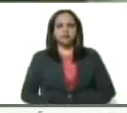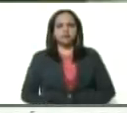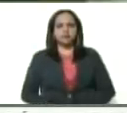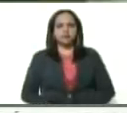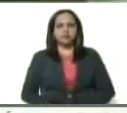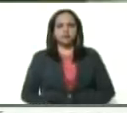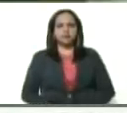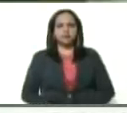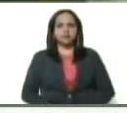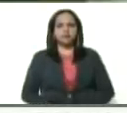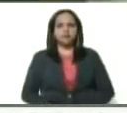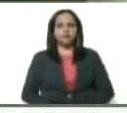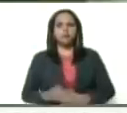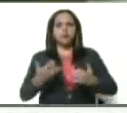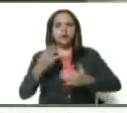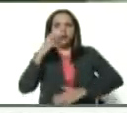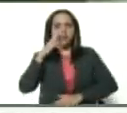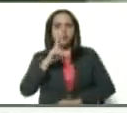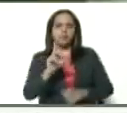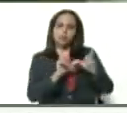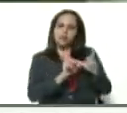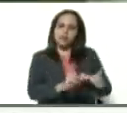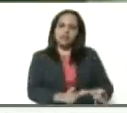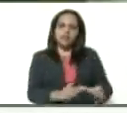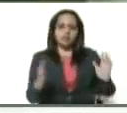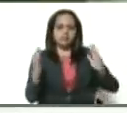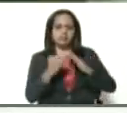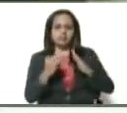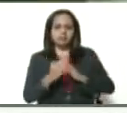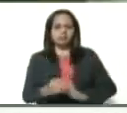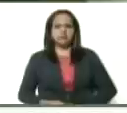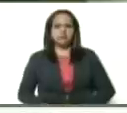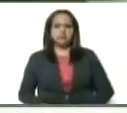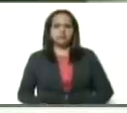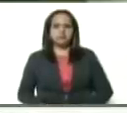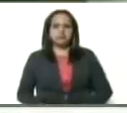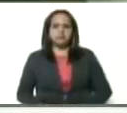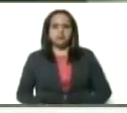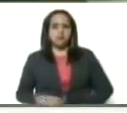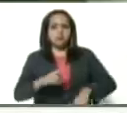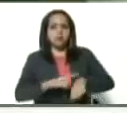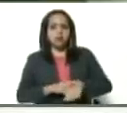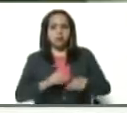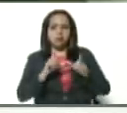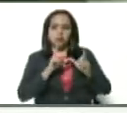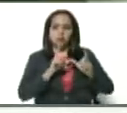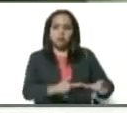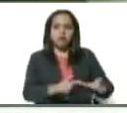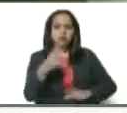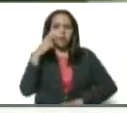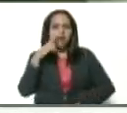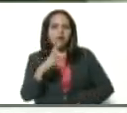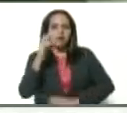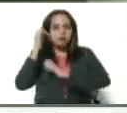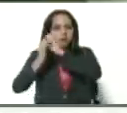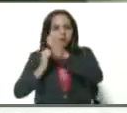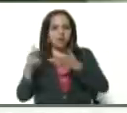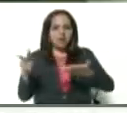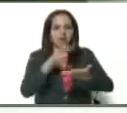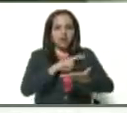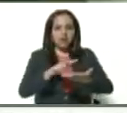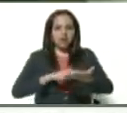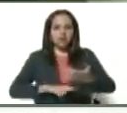Bueno, estamos viéndola en cuarentena. Aprovechando la cuarentena para ver series, películas,